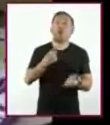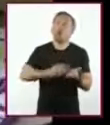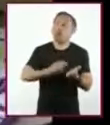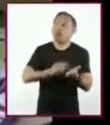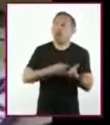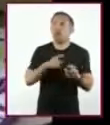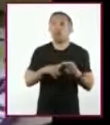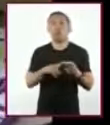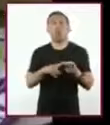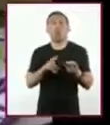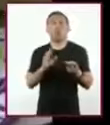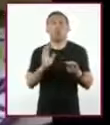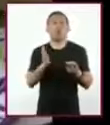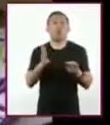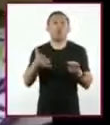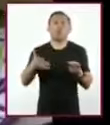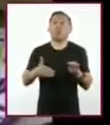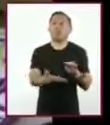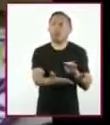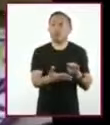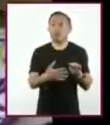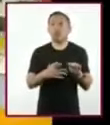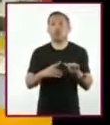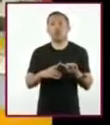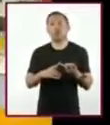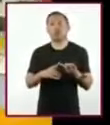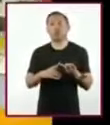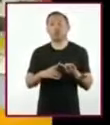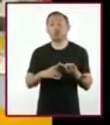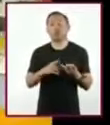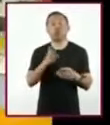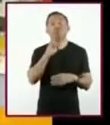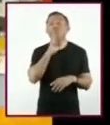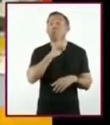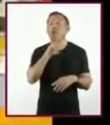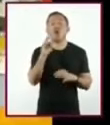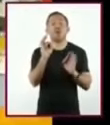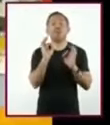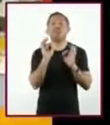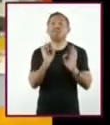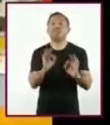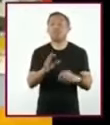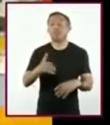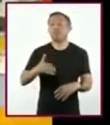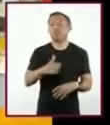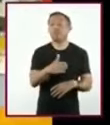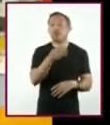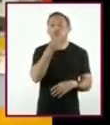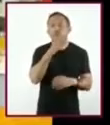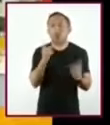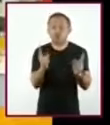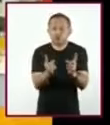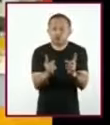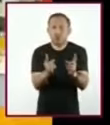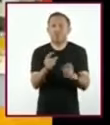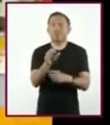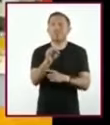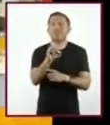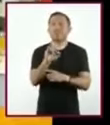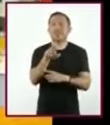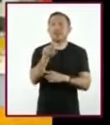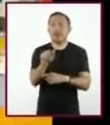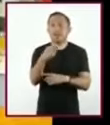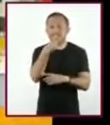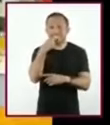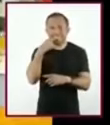usar pescado en lo posible que sean pescados pequeños, como la sierra, como el pámpano,